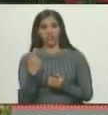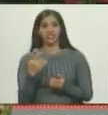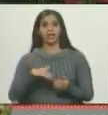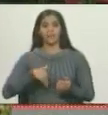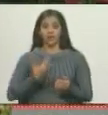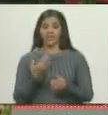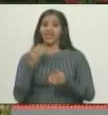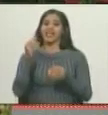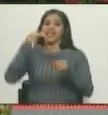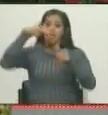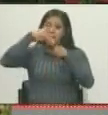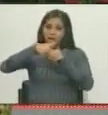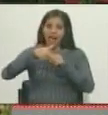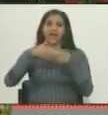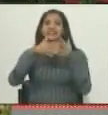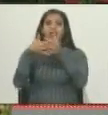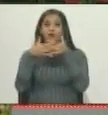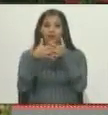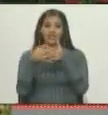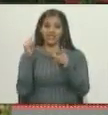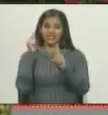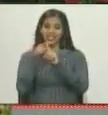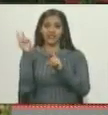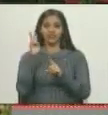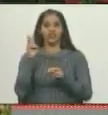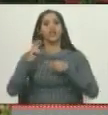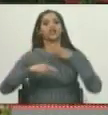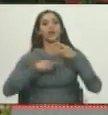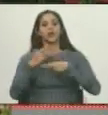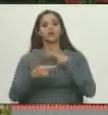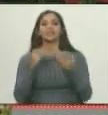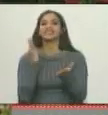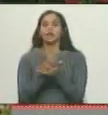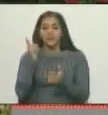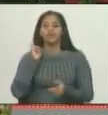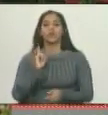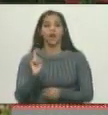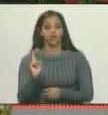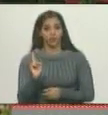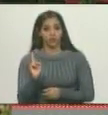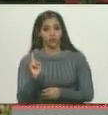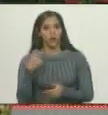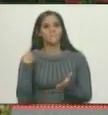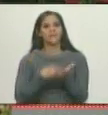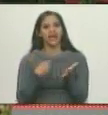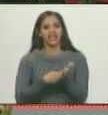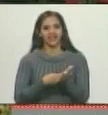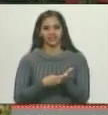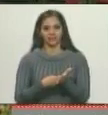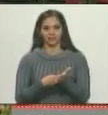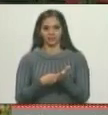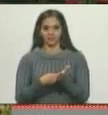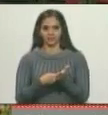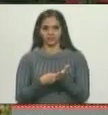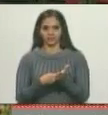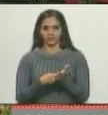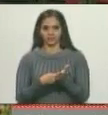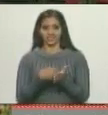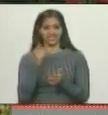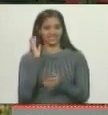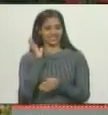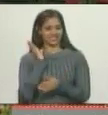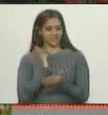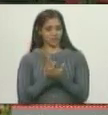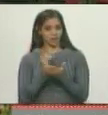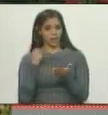entrar petróleo a Estados Unidos desde Venezuela es la revolución, siempre y cuando lo paguen. Siempre y cuando lo